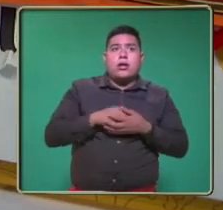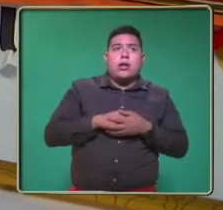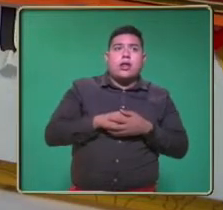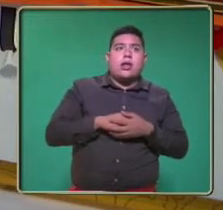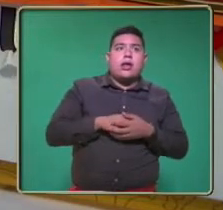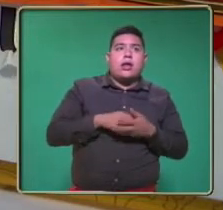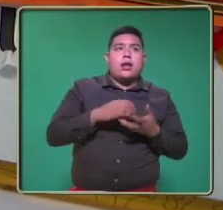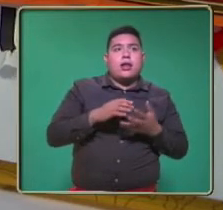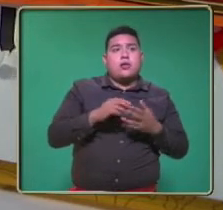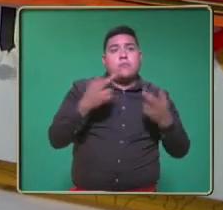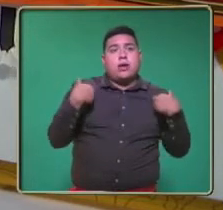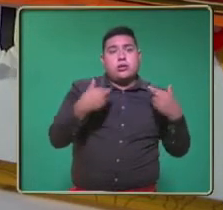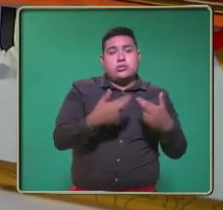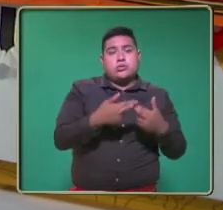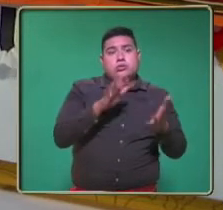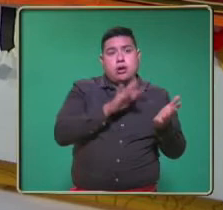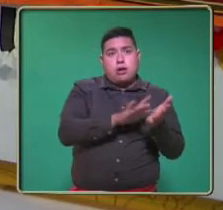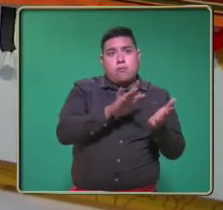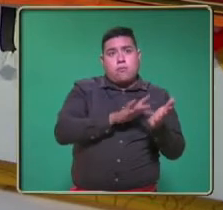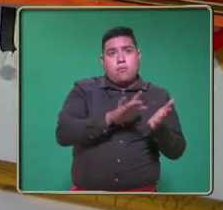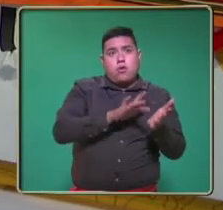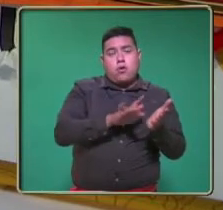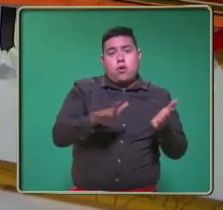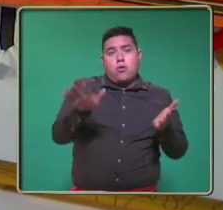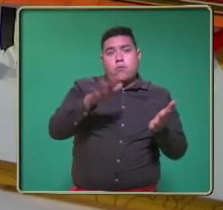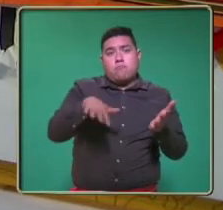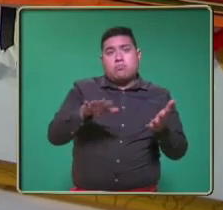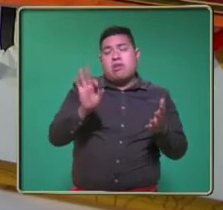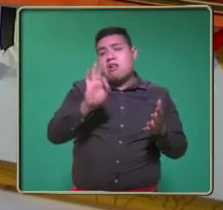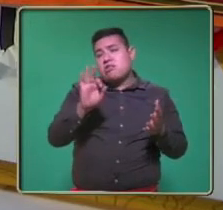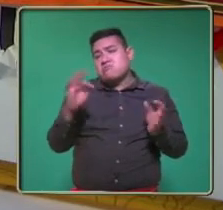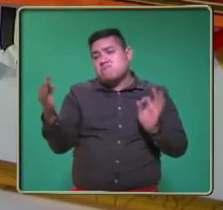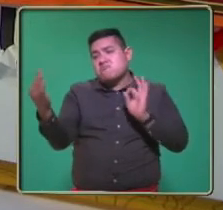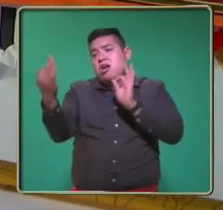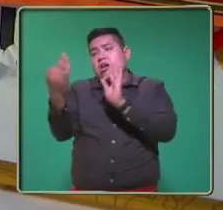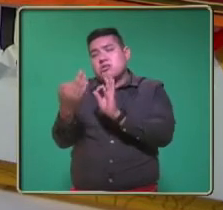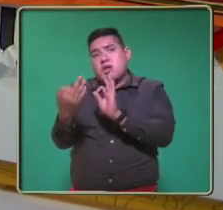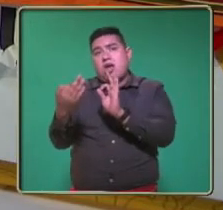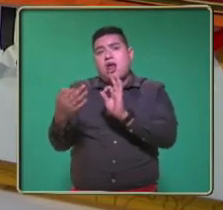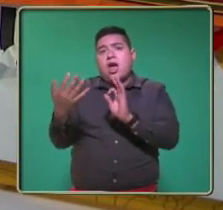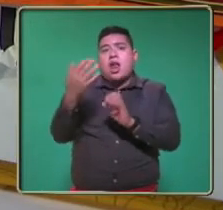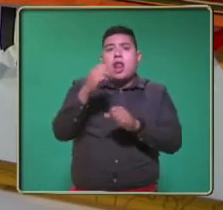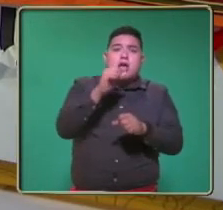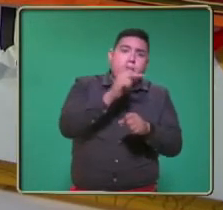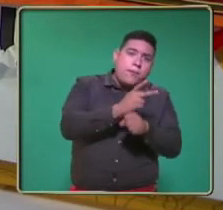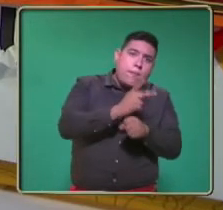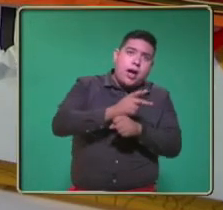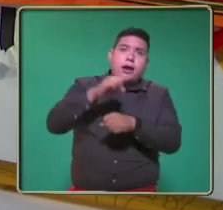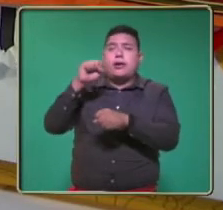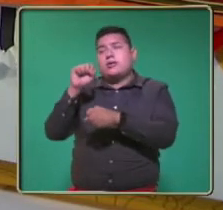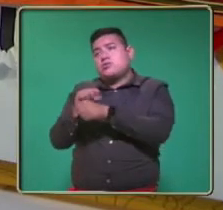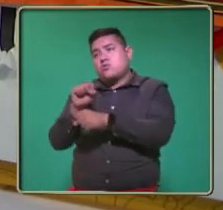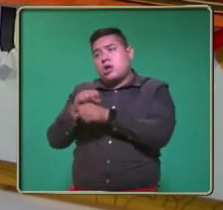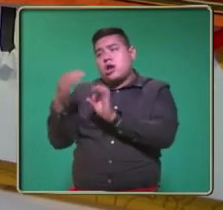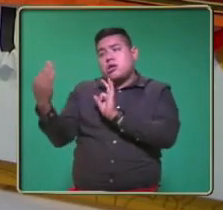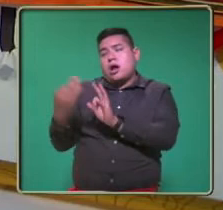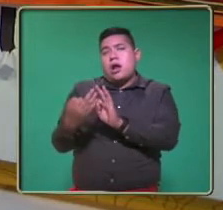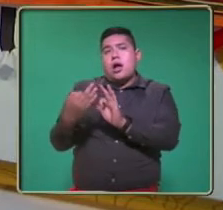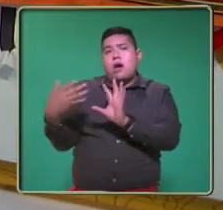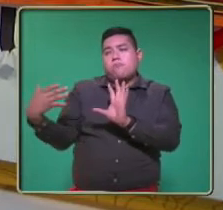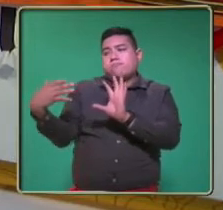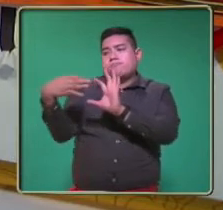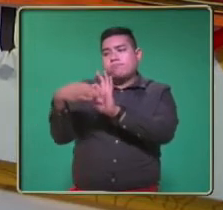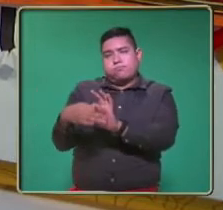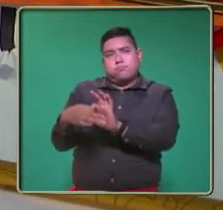del nuevo nivel. Pudiera ser que como están cerca de tu comunidad, cerca del área donde vives, la escuela regular, pudiera conectarse